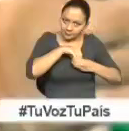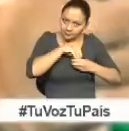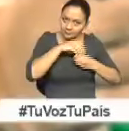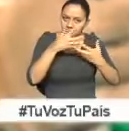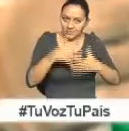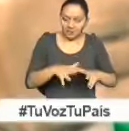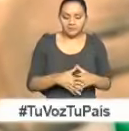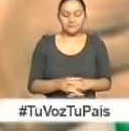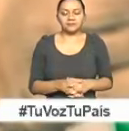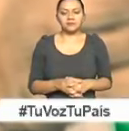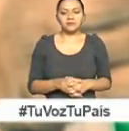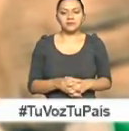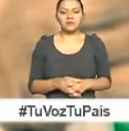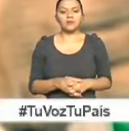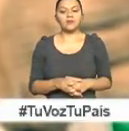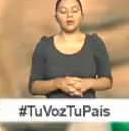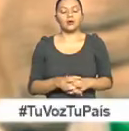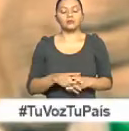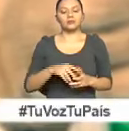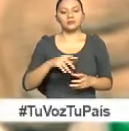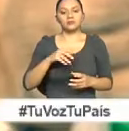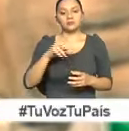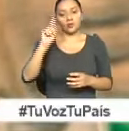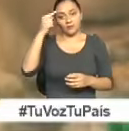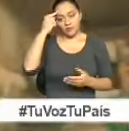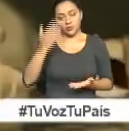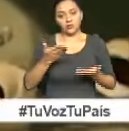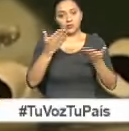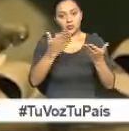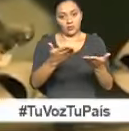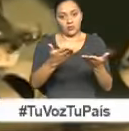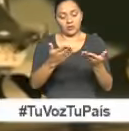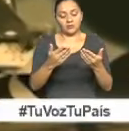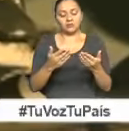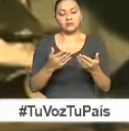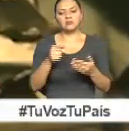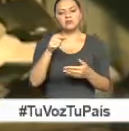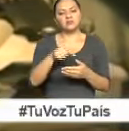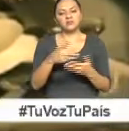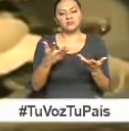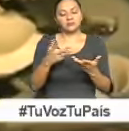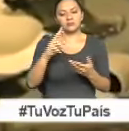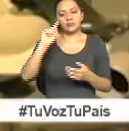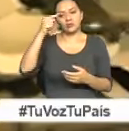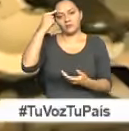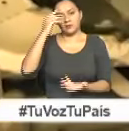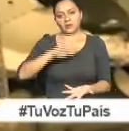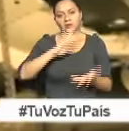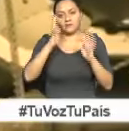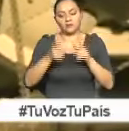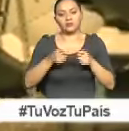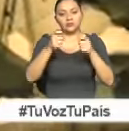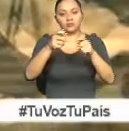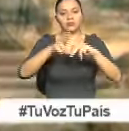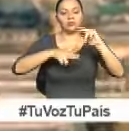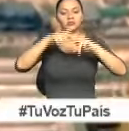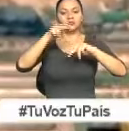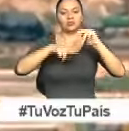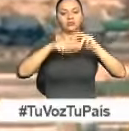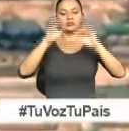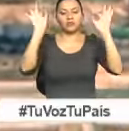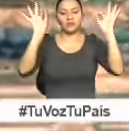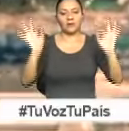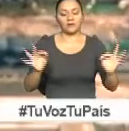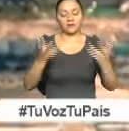anuales. Esta mega obra es una de las hidroeléctricas construidas en el gobierno de la Revolución Ciudadana, las cuales han permitido